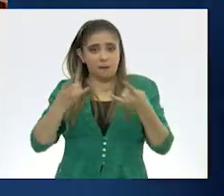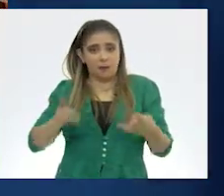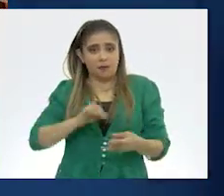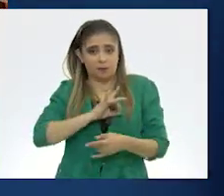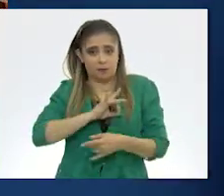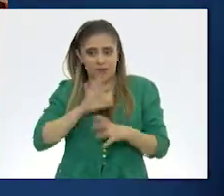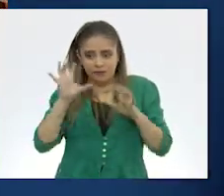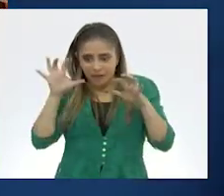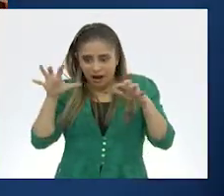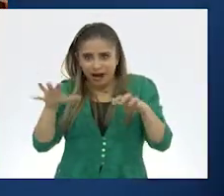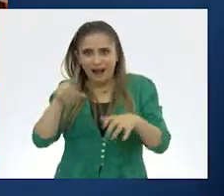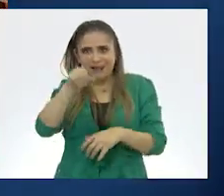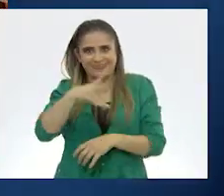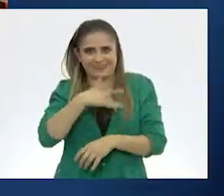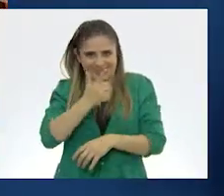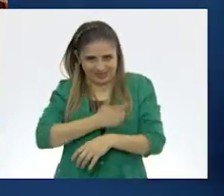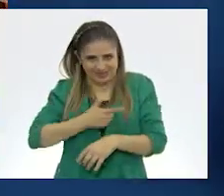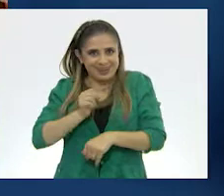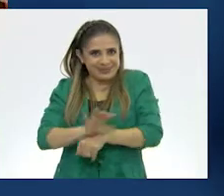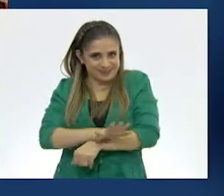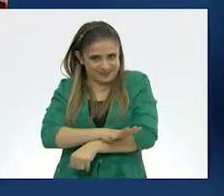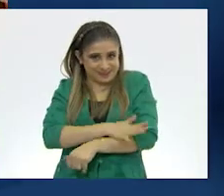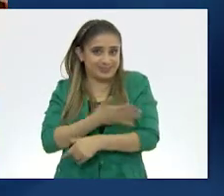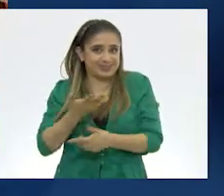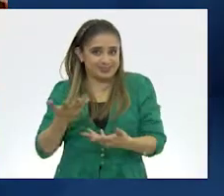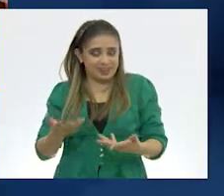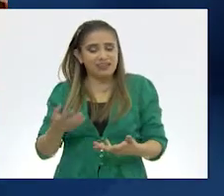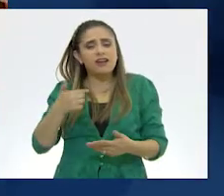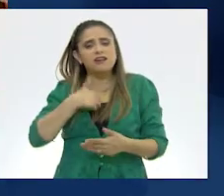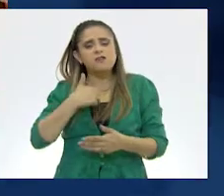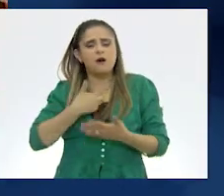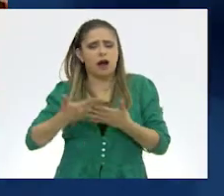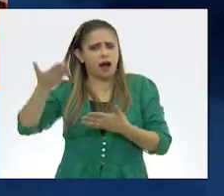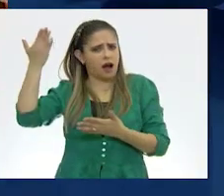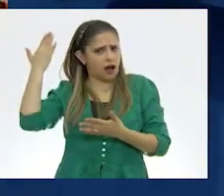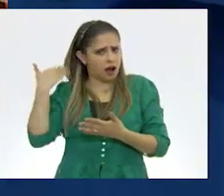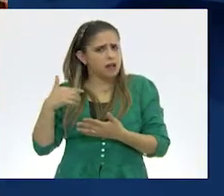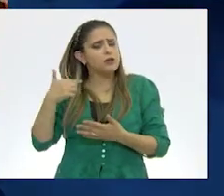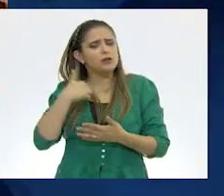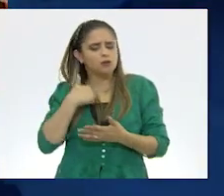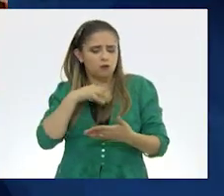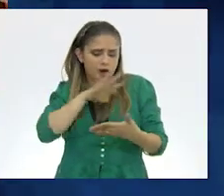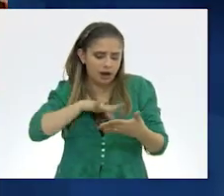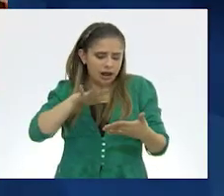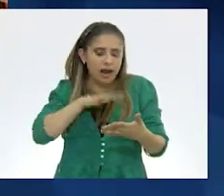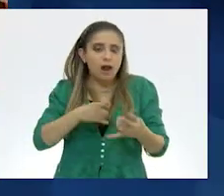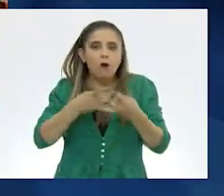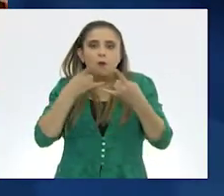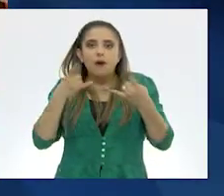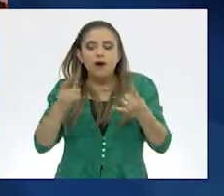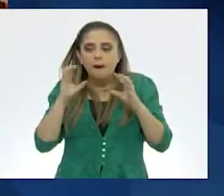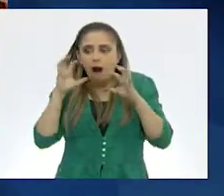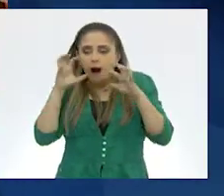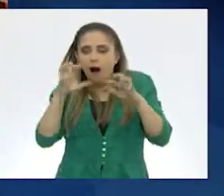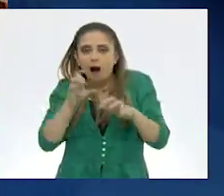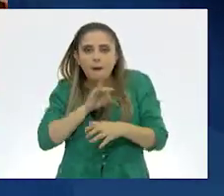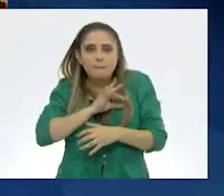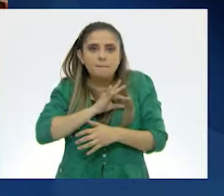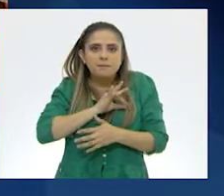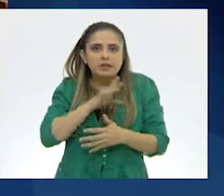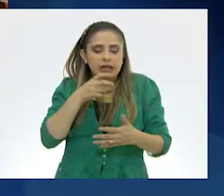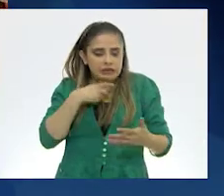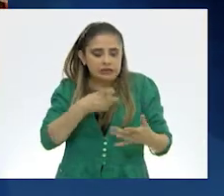Yo empecé leyendo cuentos de misterio que tenían que ver mucho con